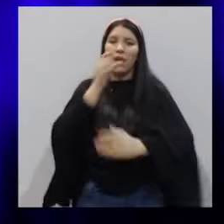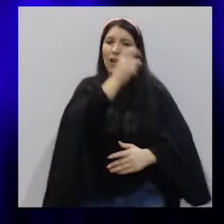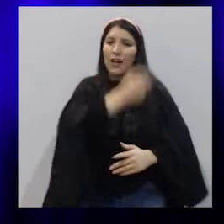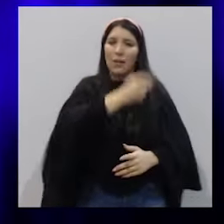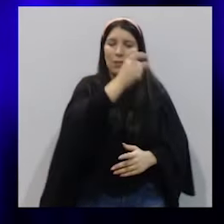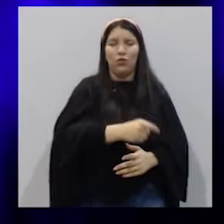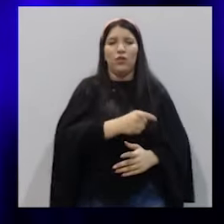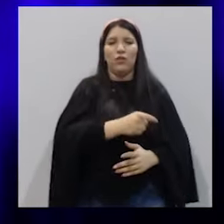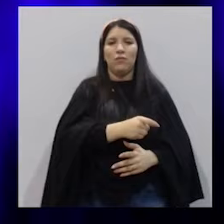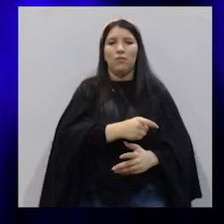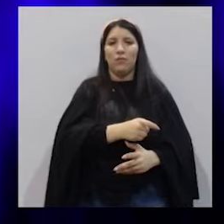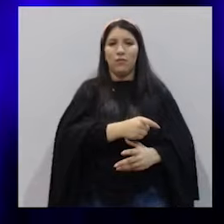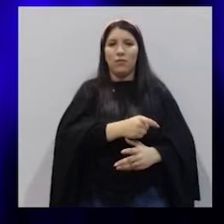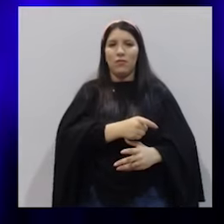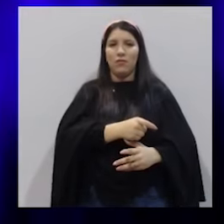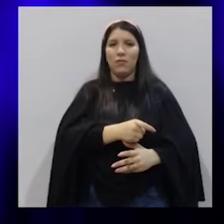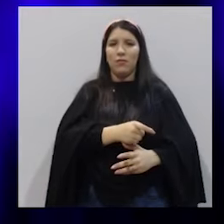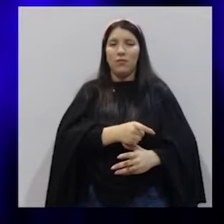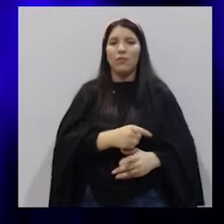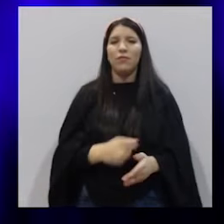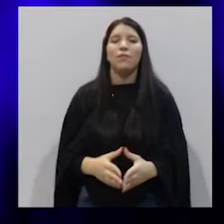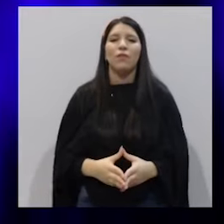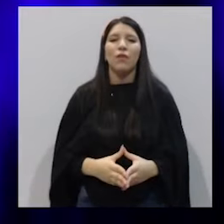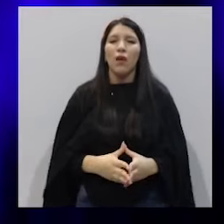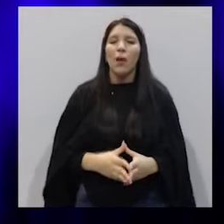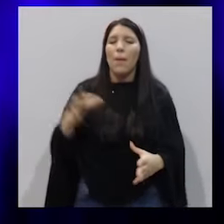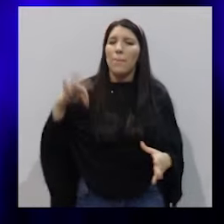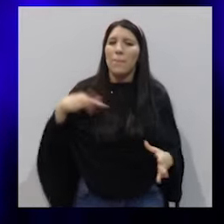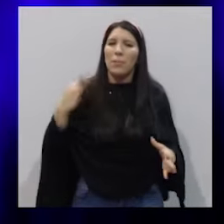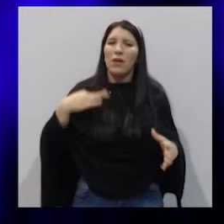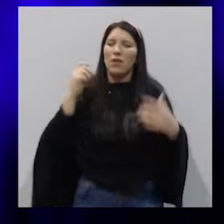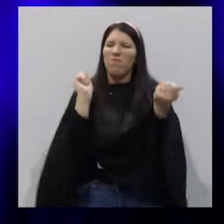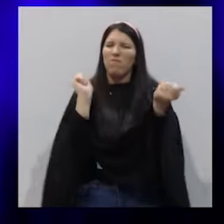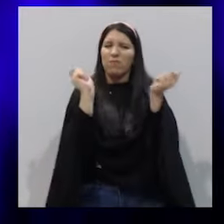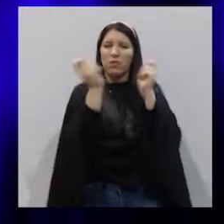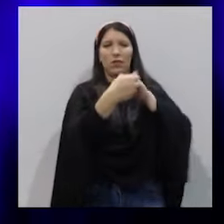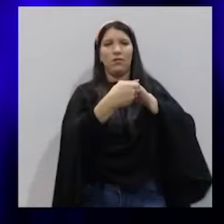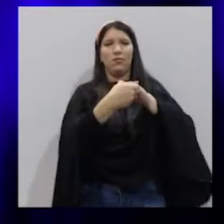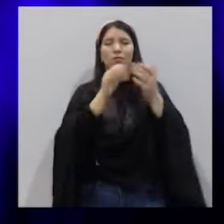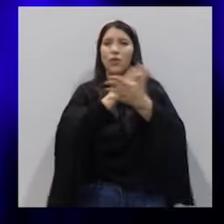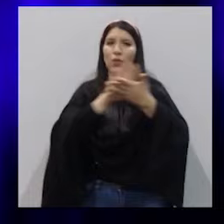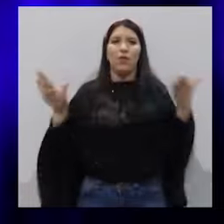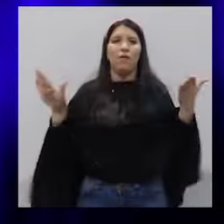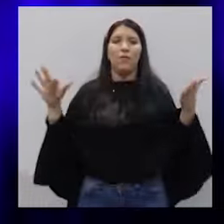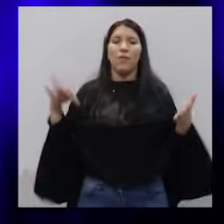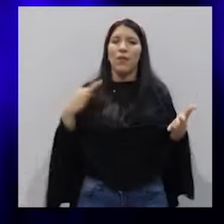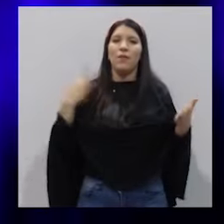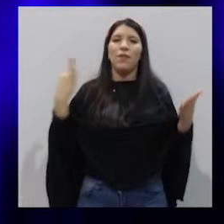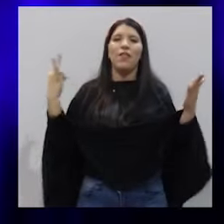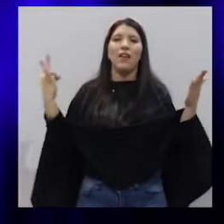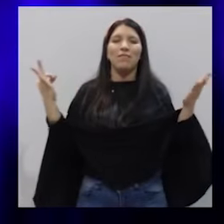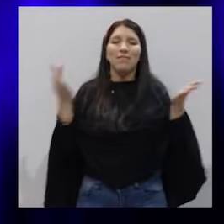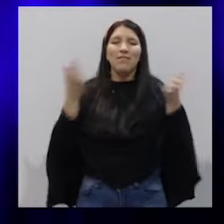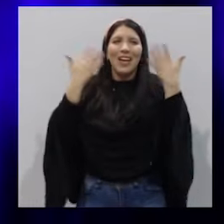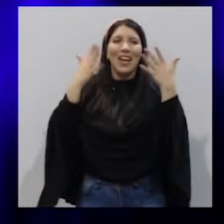tierra es una vida diferente una vida de paz una vida de propósito una vida de gozo de alegría a pesar de